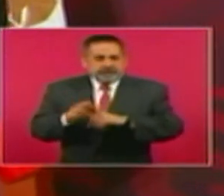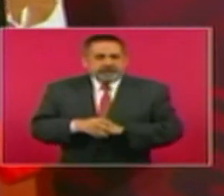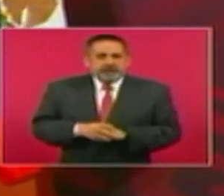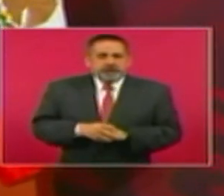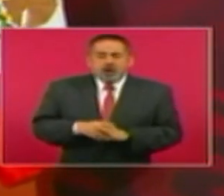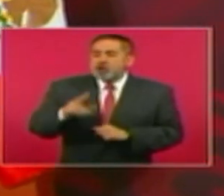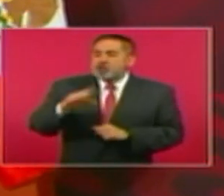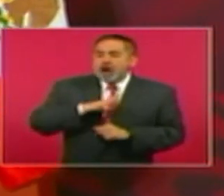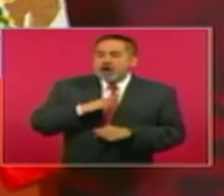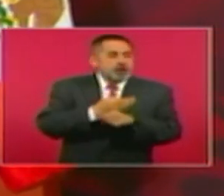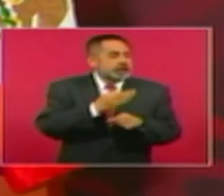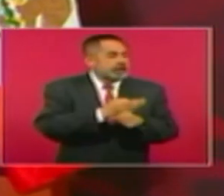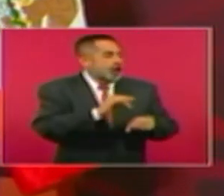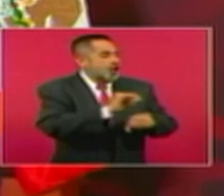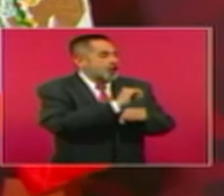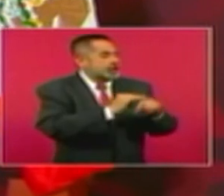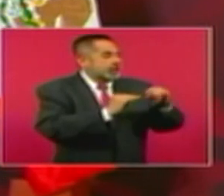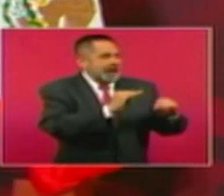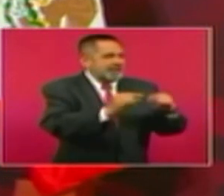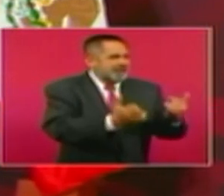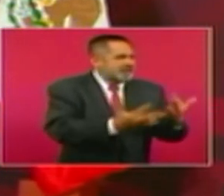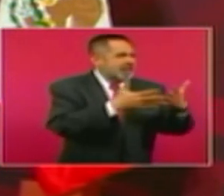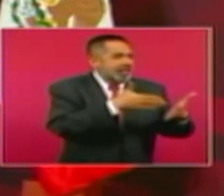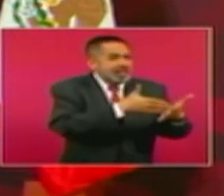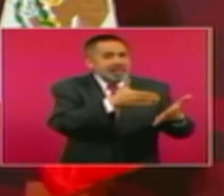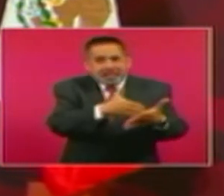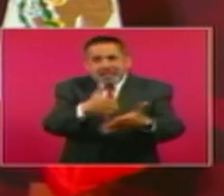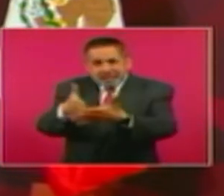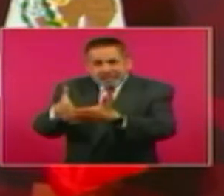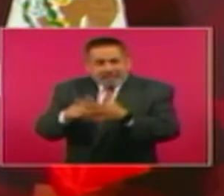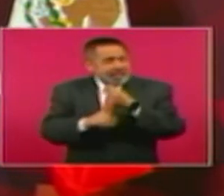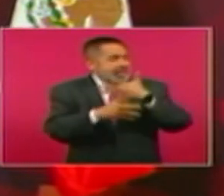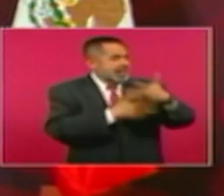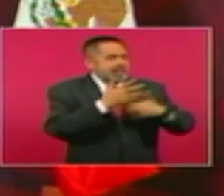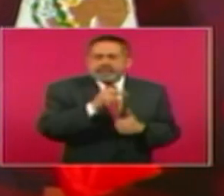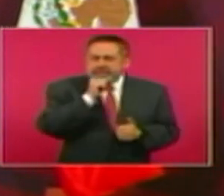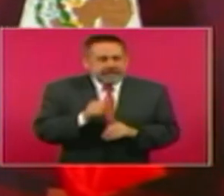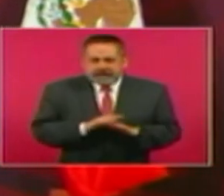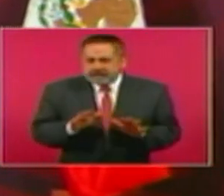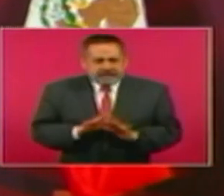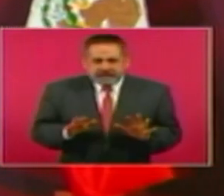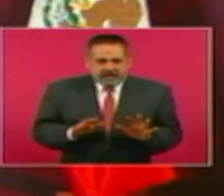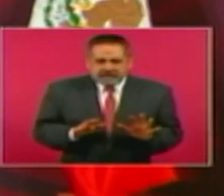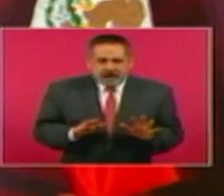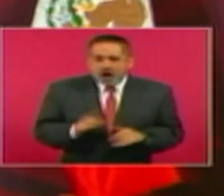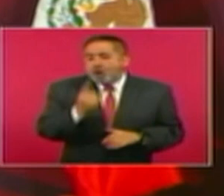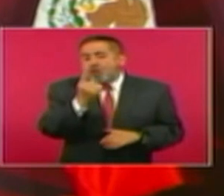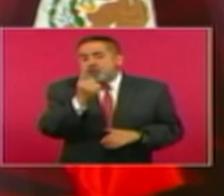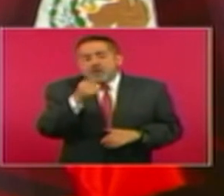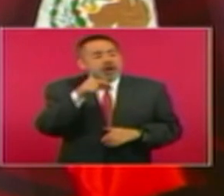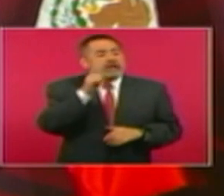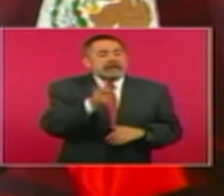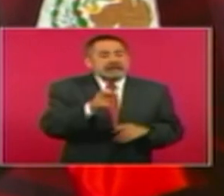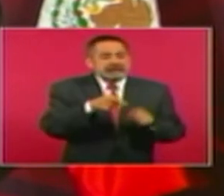y lo apresaron con relación a la flagrancia, que es decir, por el porte de las armas y todo lo que tenía en ese momento.